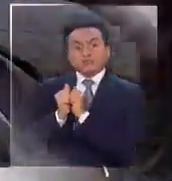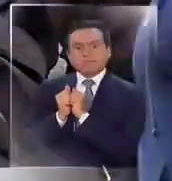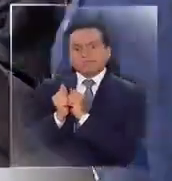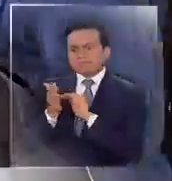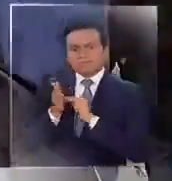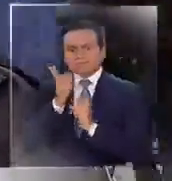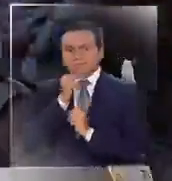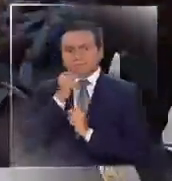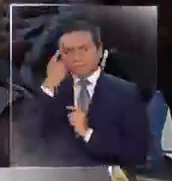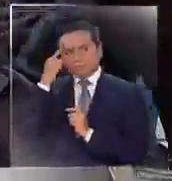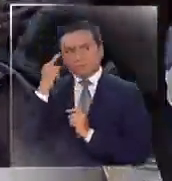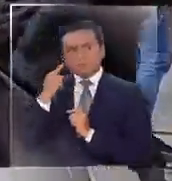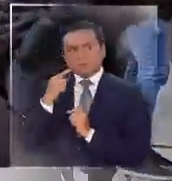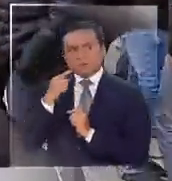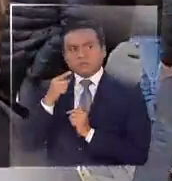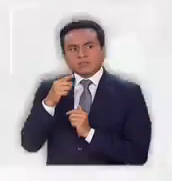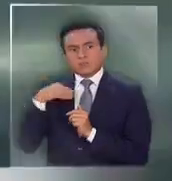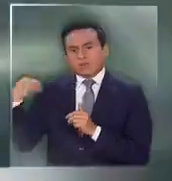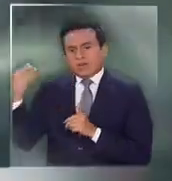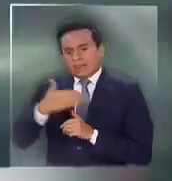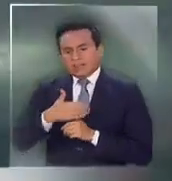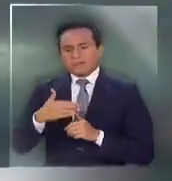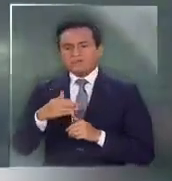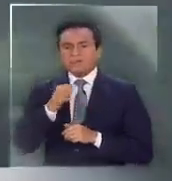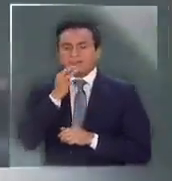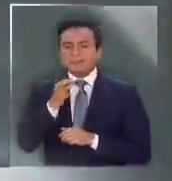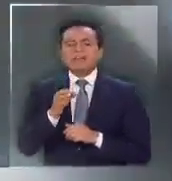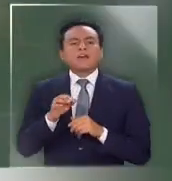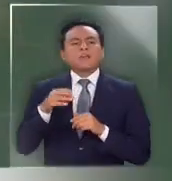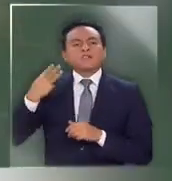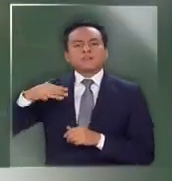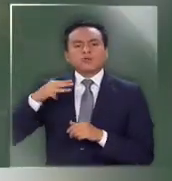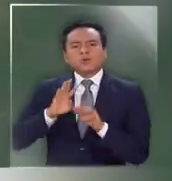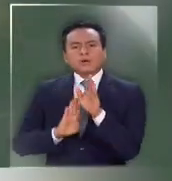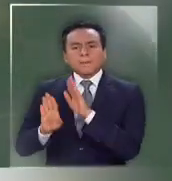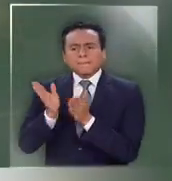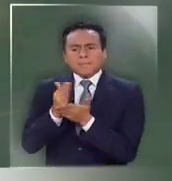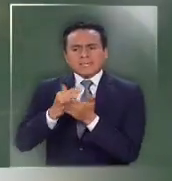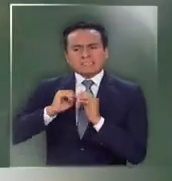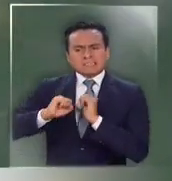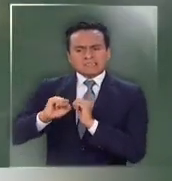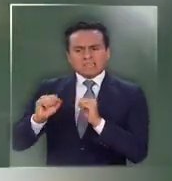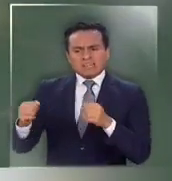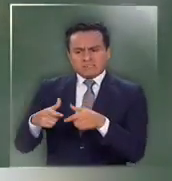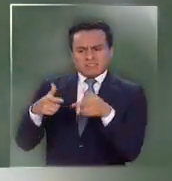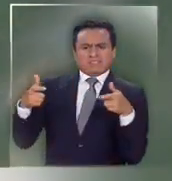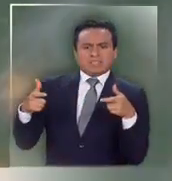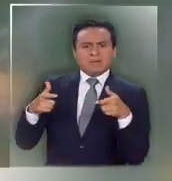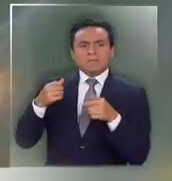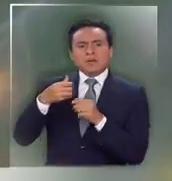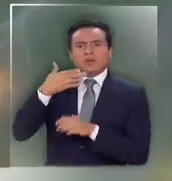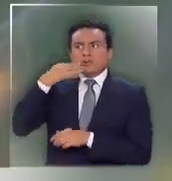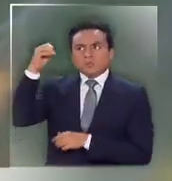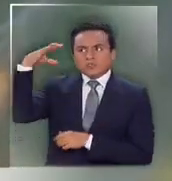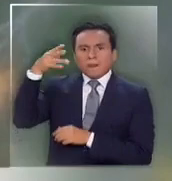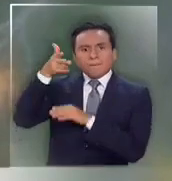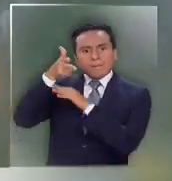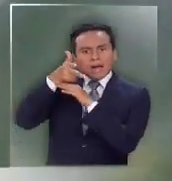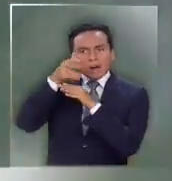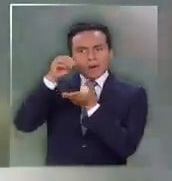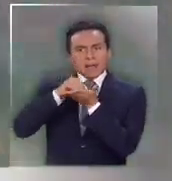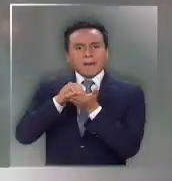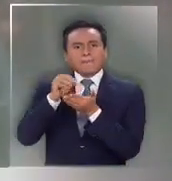no hay problema, pero generalmente yo la pongo adelante. El municipio está desplegando un plan para frenar este avance que incluye mejor iluminación, más cámaras y